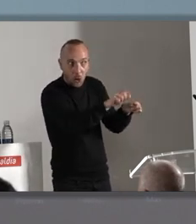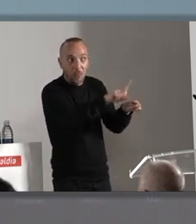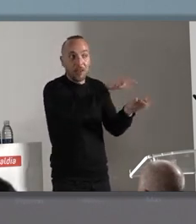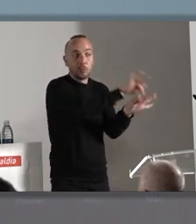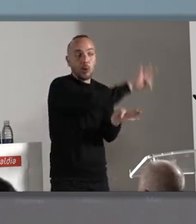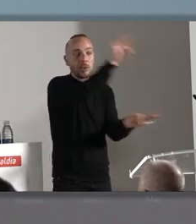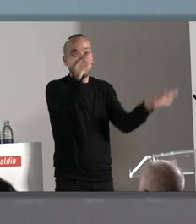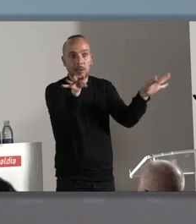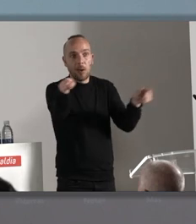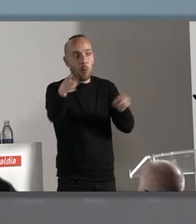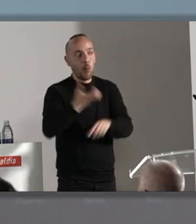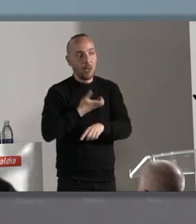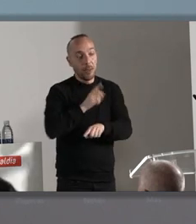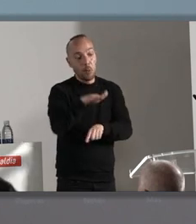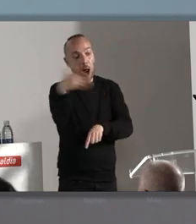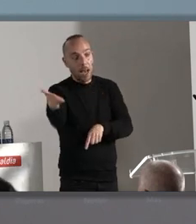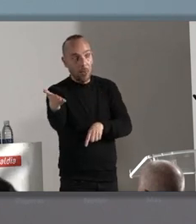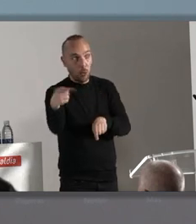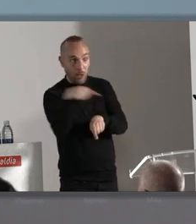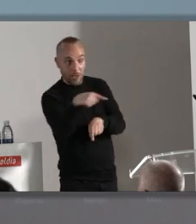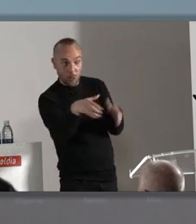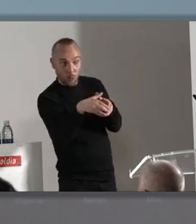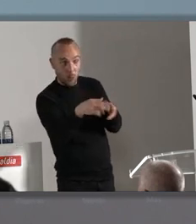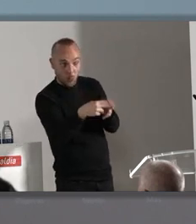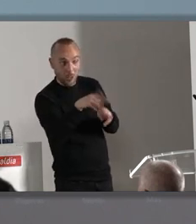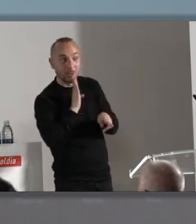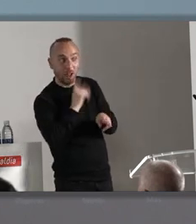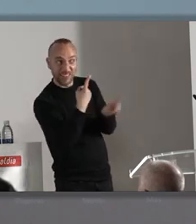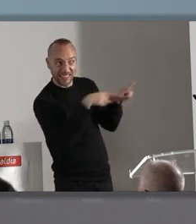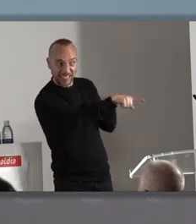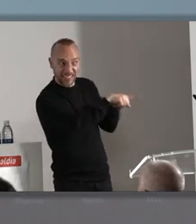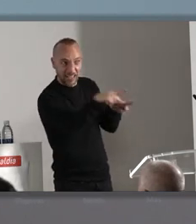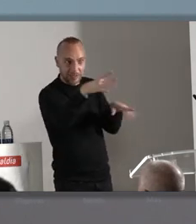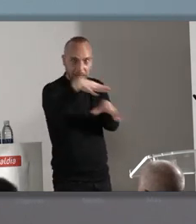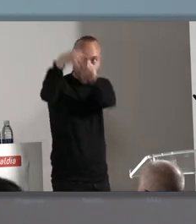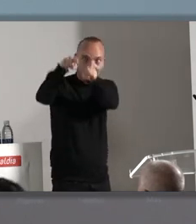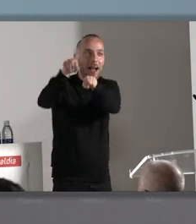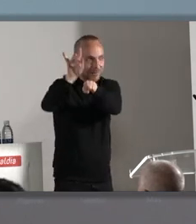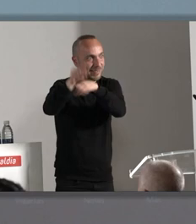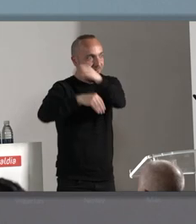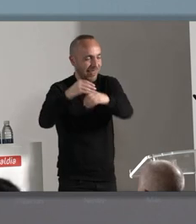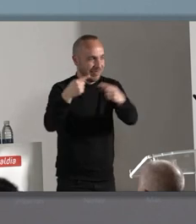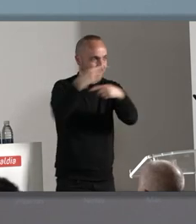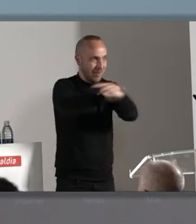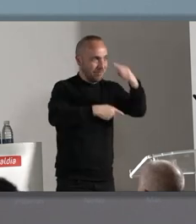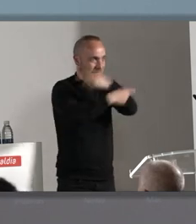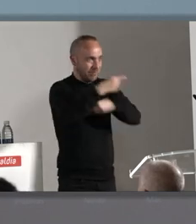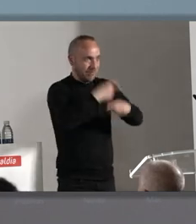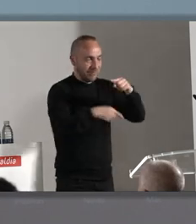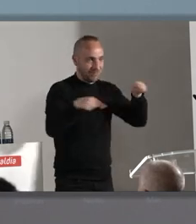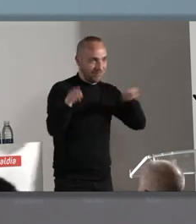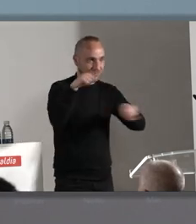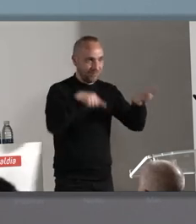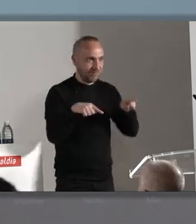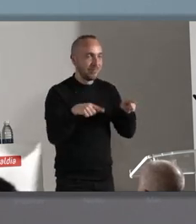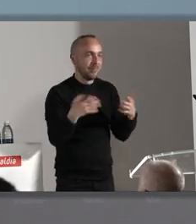el municipio del lado era justamente al revés. Y quien estaba en el gobierno lo defendía y en el municipio del lado lo criticaban porque estaban en la oposición.